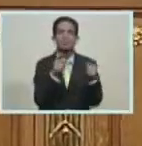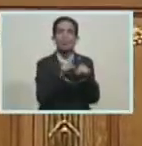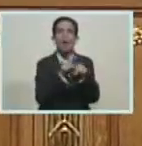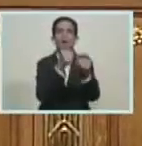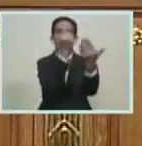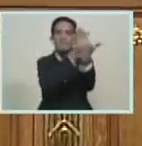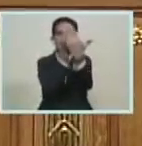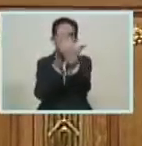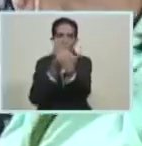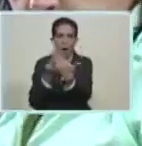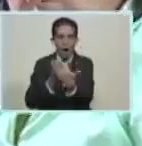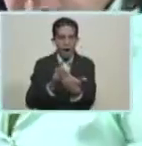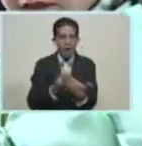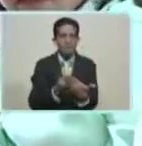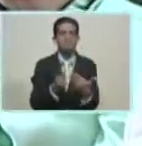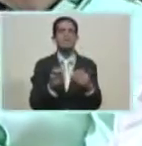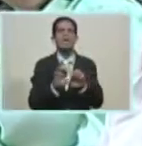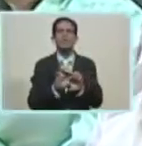en la educación,